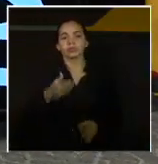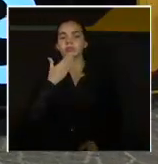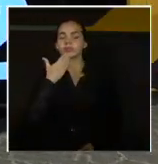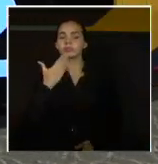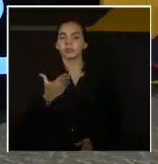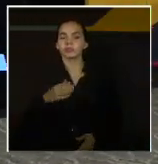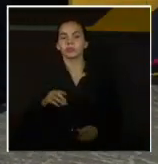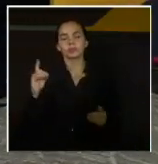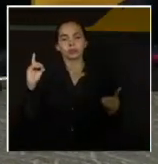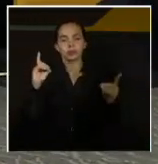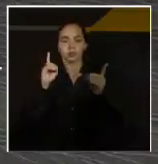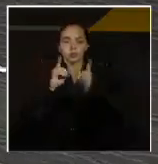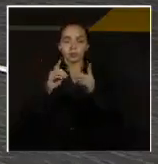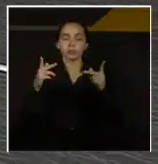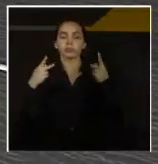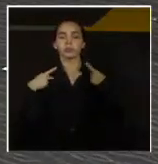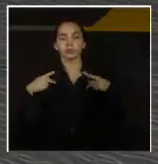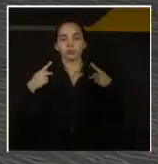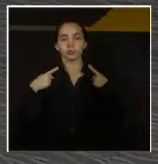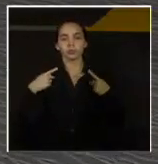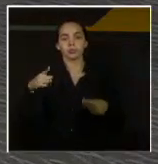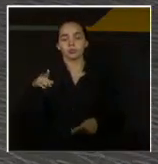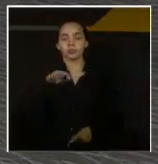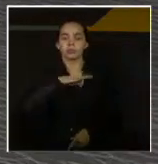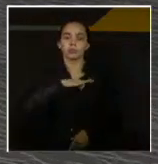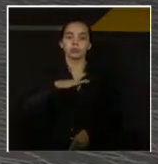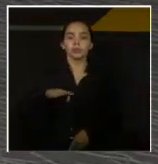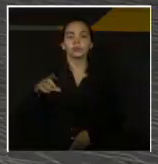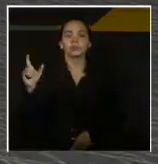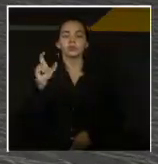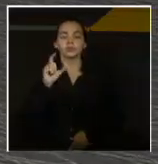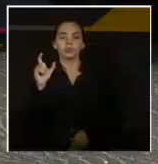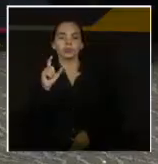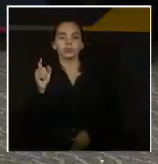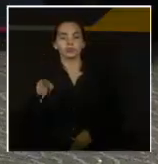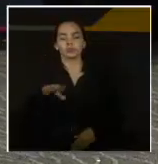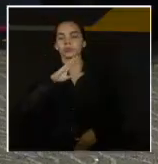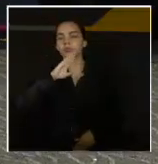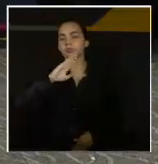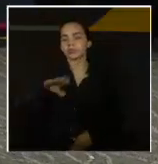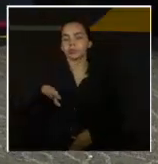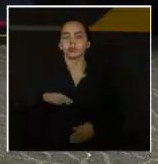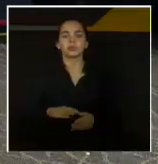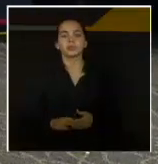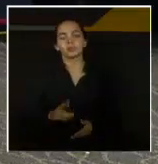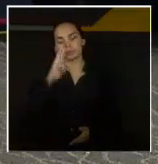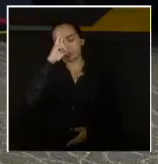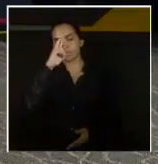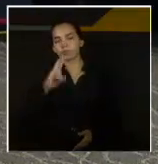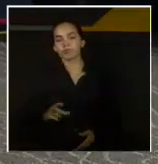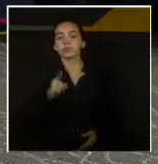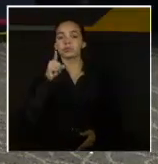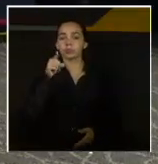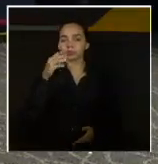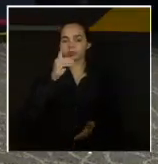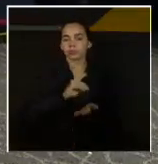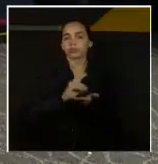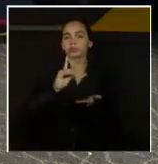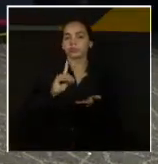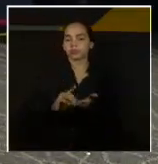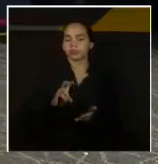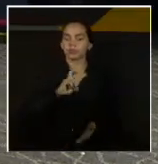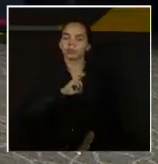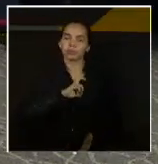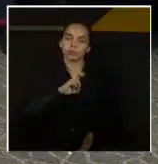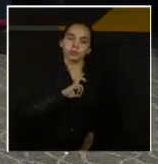queremos es acercar al ciudadano la posibilidad de que cuando se cometa un delito se respete el derecho de las víctimas